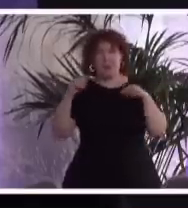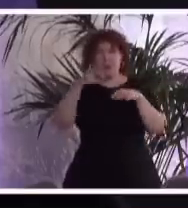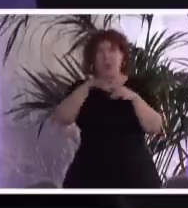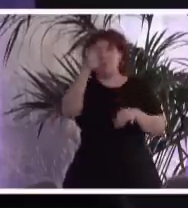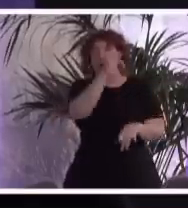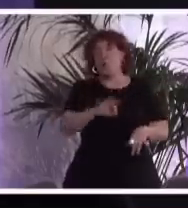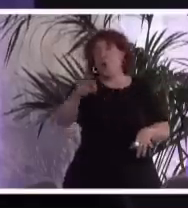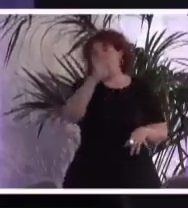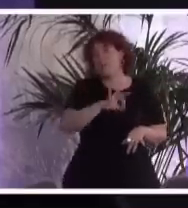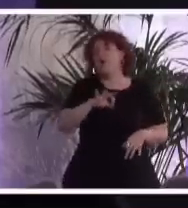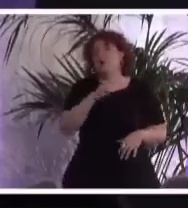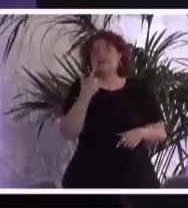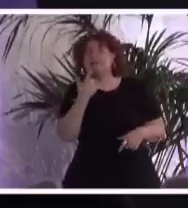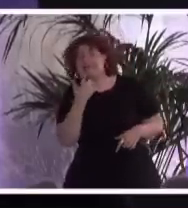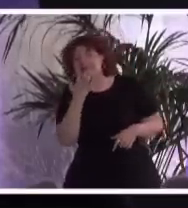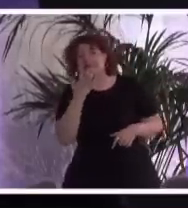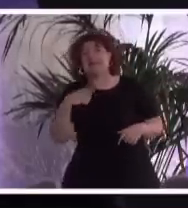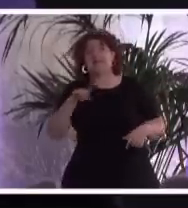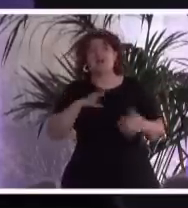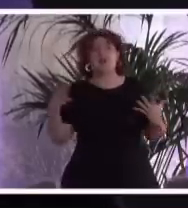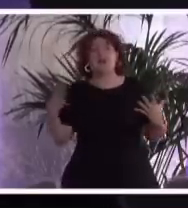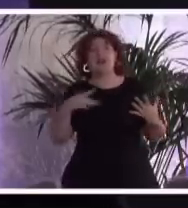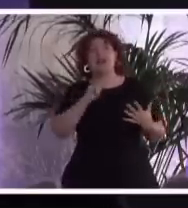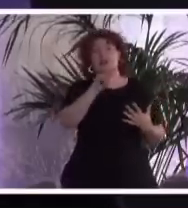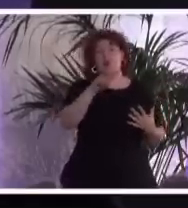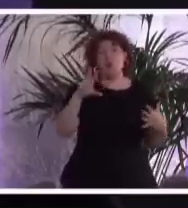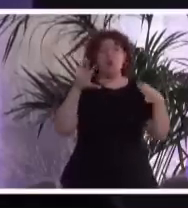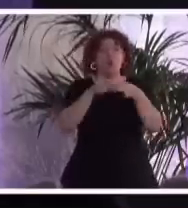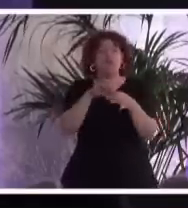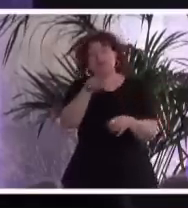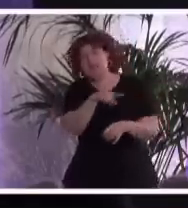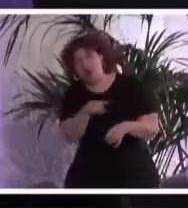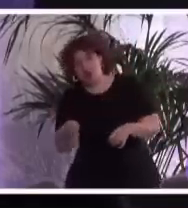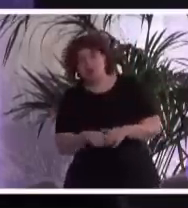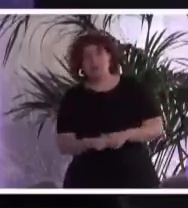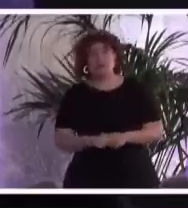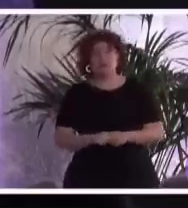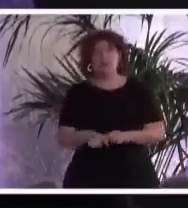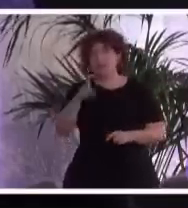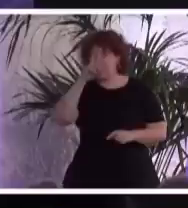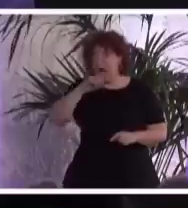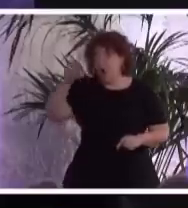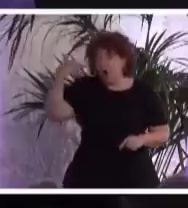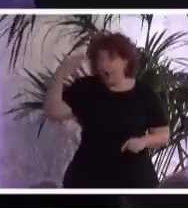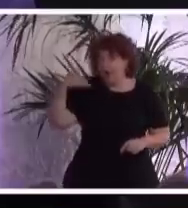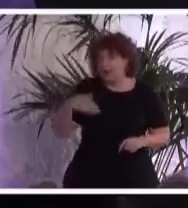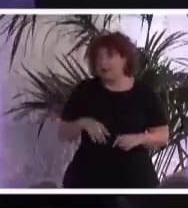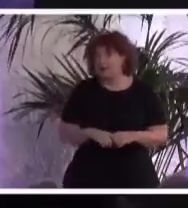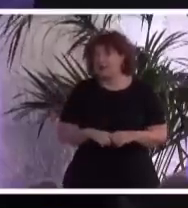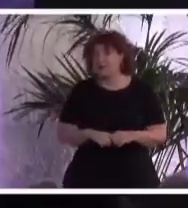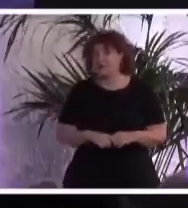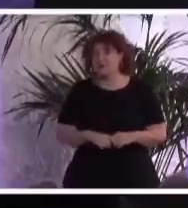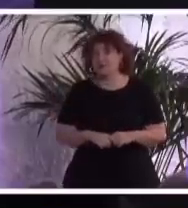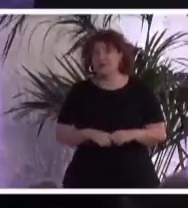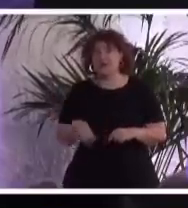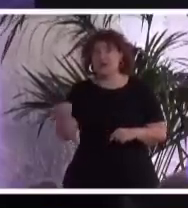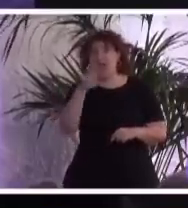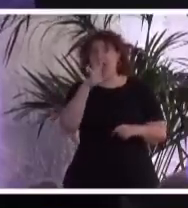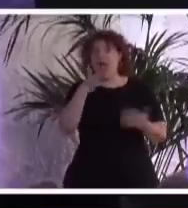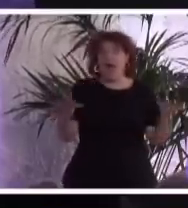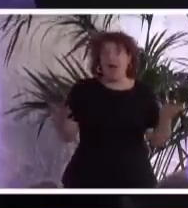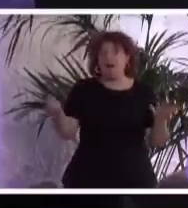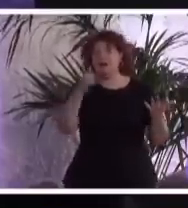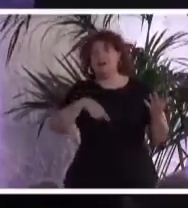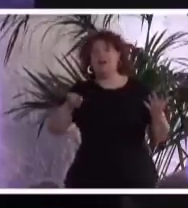en podemos sobre si había que confluir con izquierda unida o no confluir acordaos a los que ahora os hacen